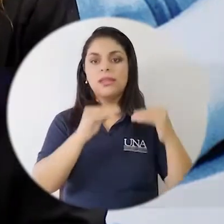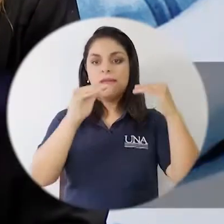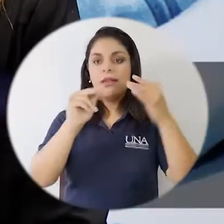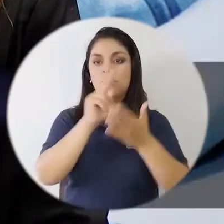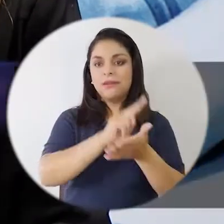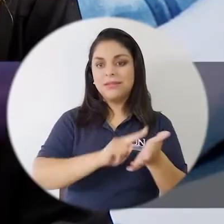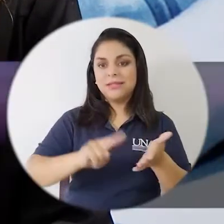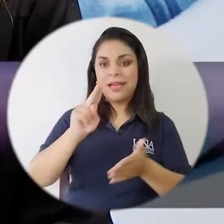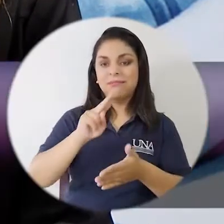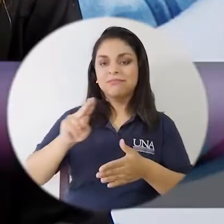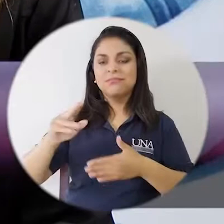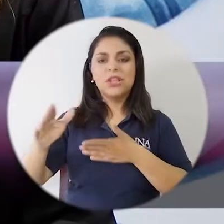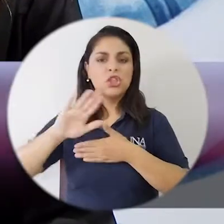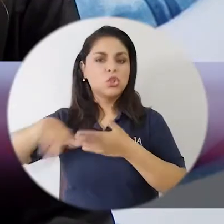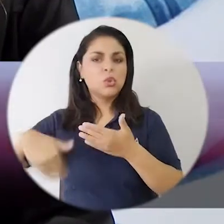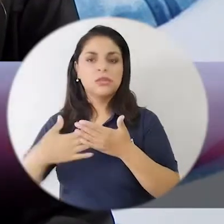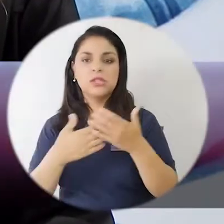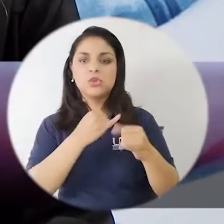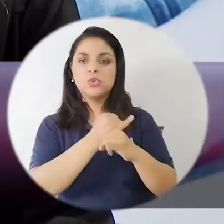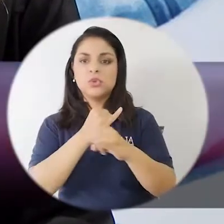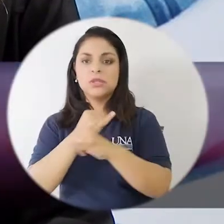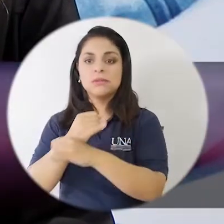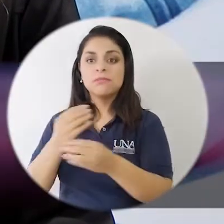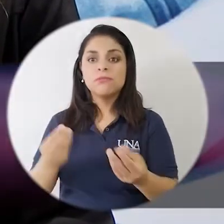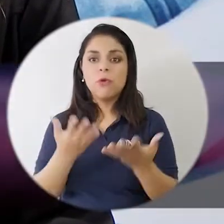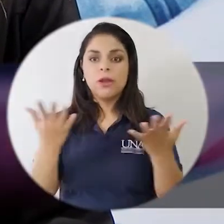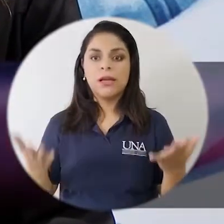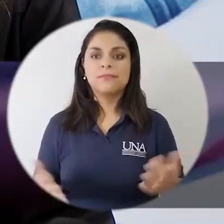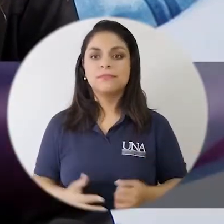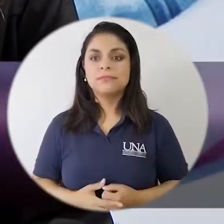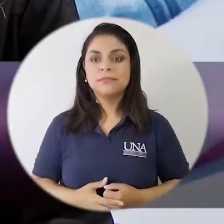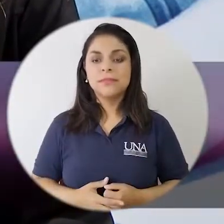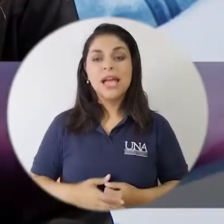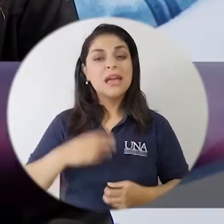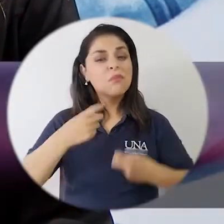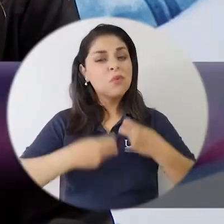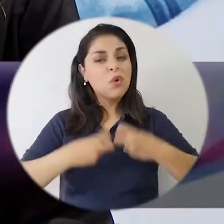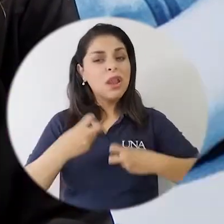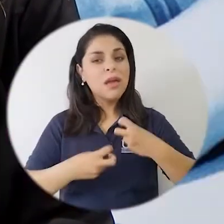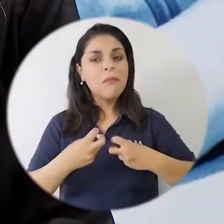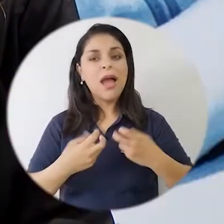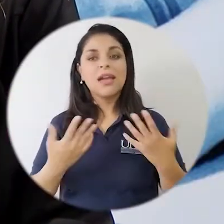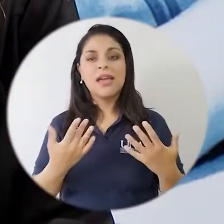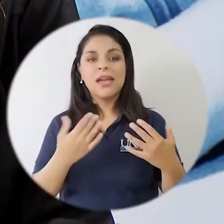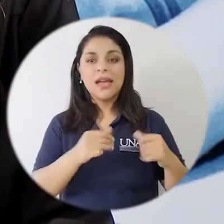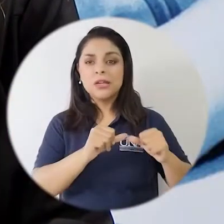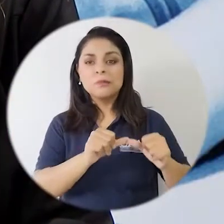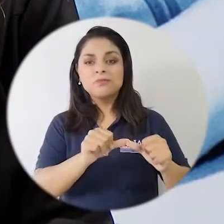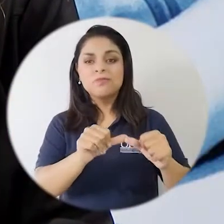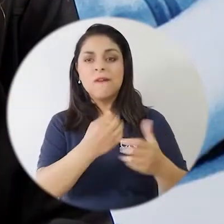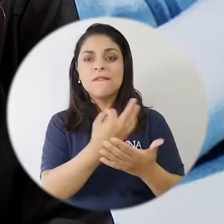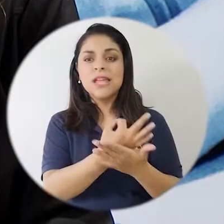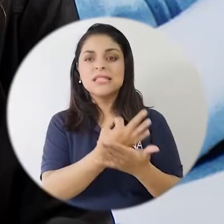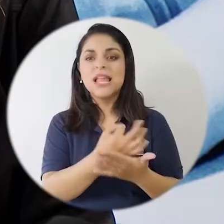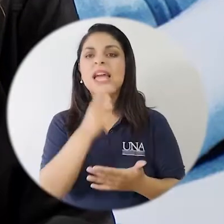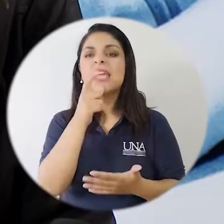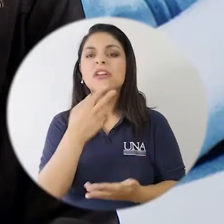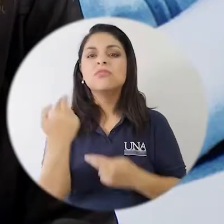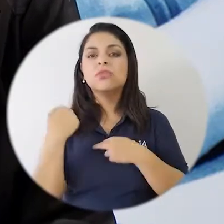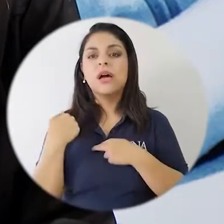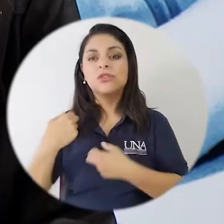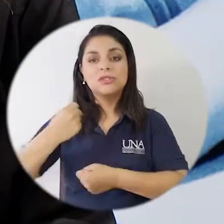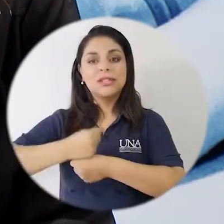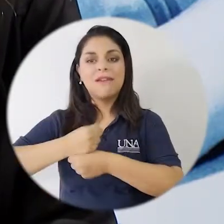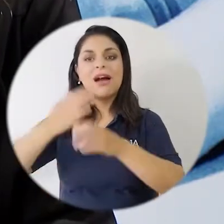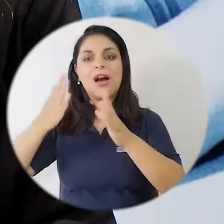instituciones públicas. Habría que ver qué tanto harían ese cambio. O sea, el problema es que la sostenibilidad financiera el Estado la está asumiendo la clase trabajadora. En